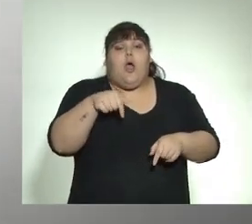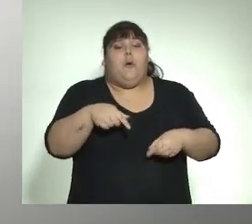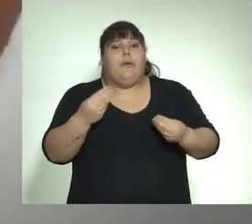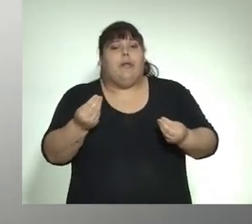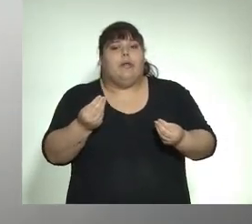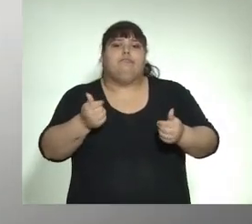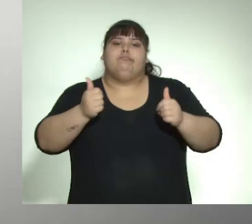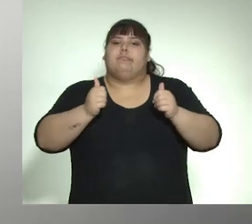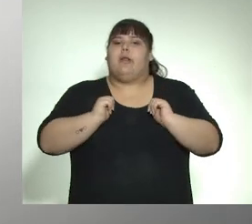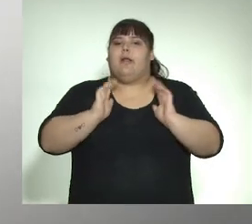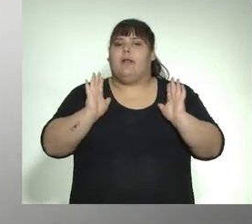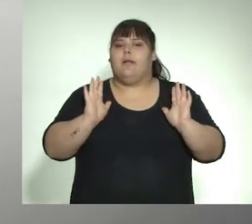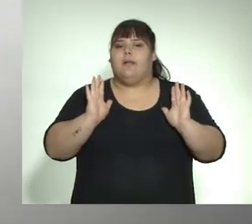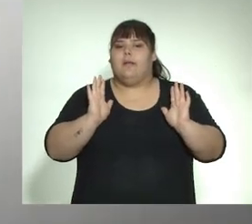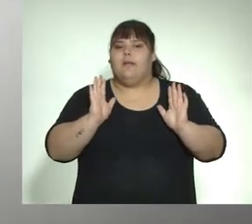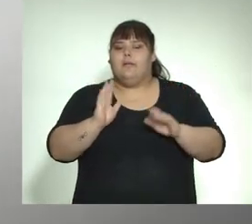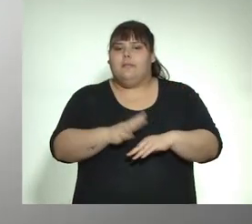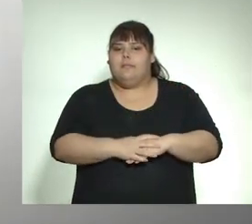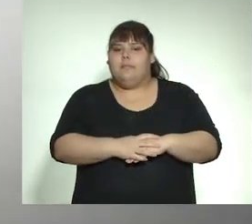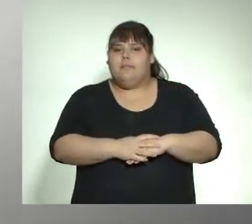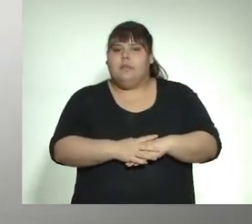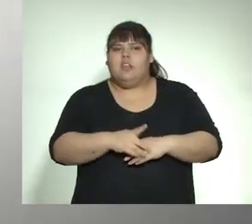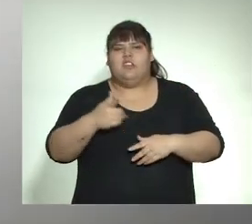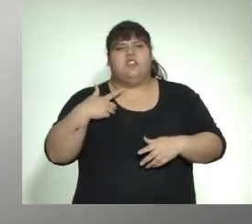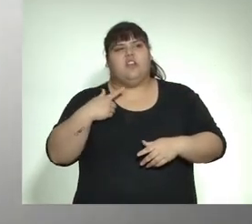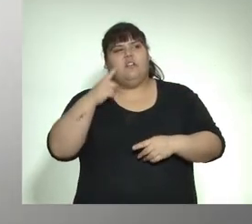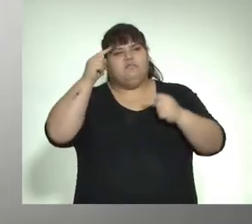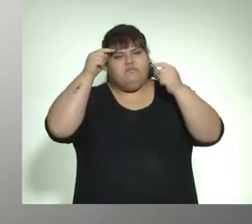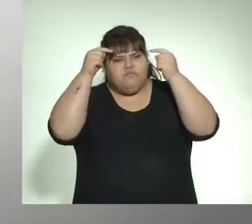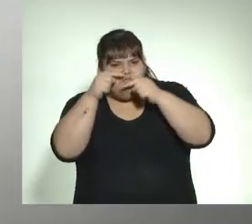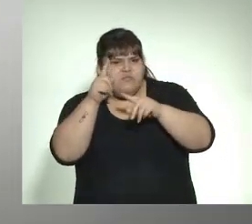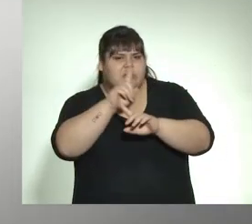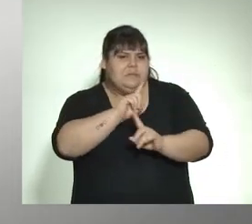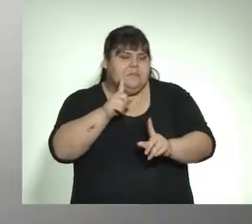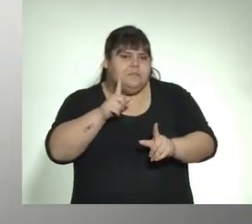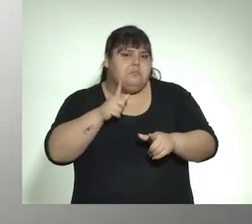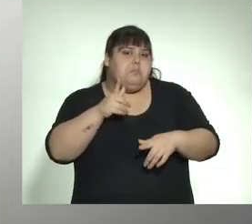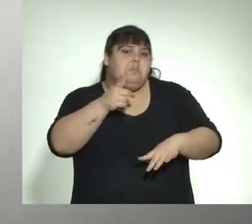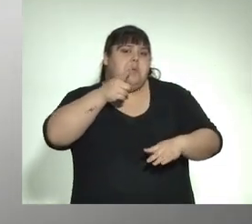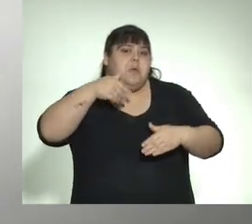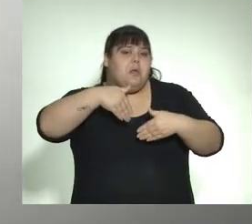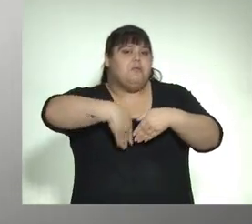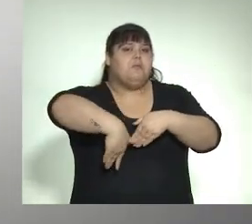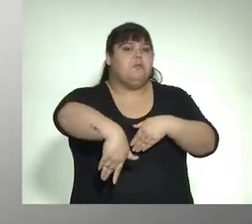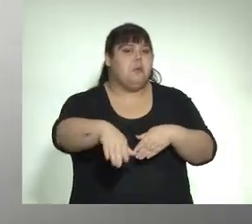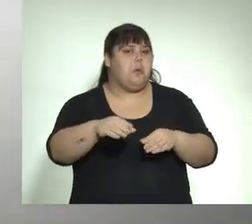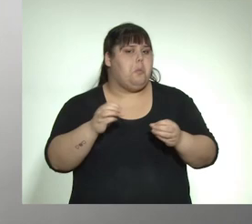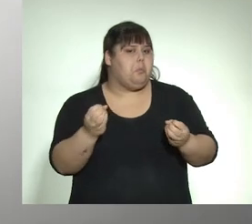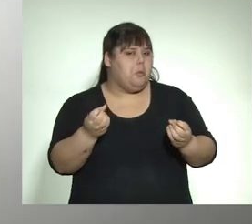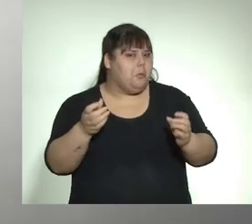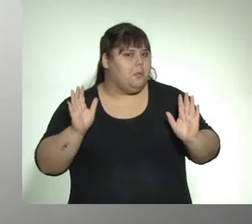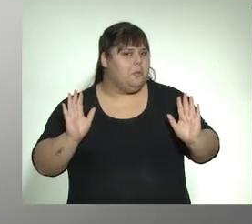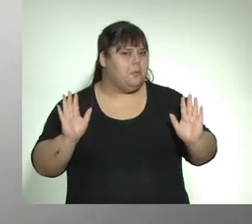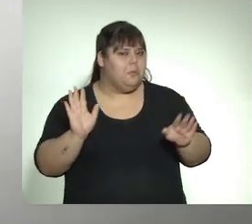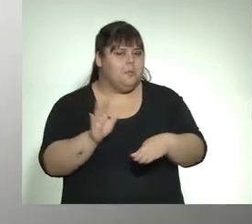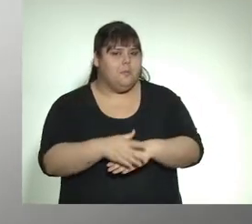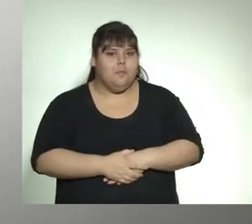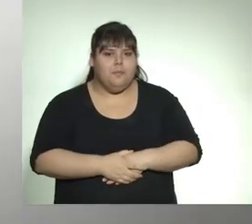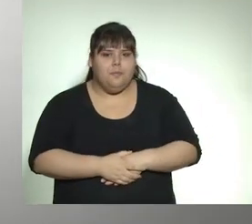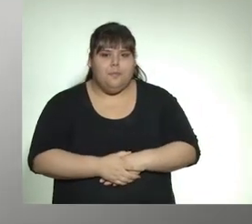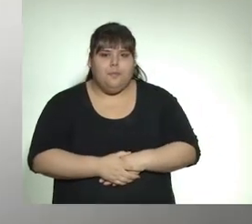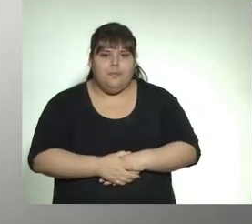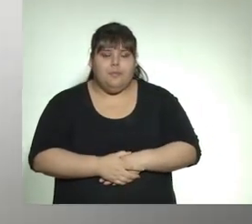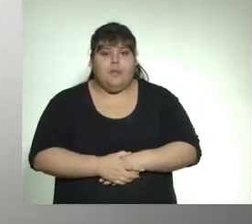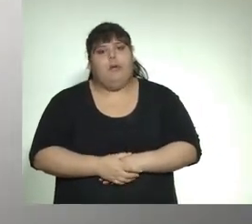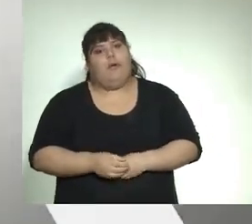ahora estamos descansando. Ya no soy tan pesimista. Me parece que me esperan cosas muy buenas de ahora en